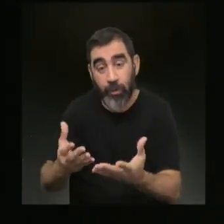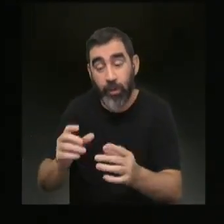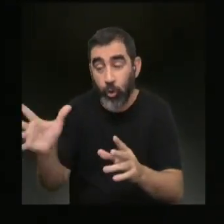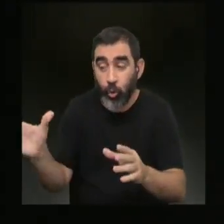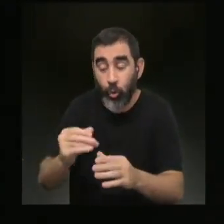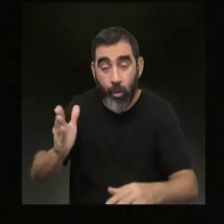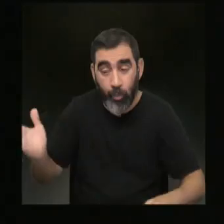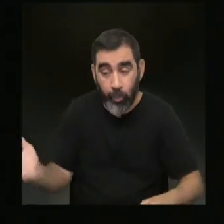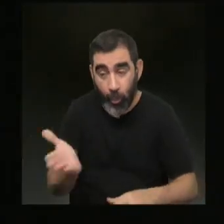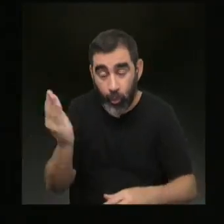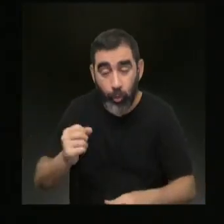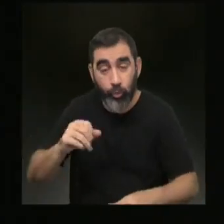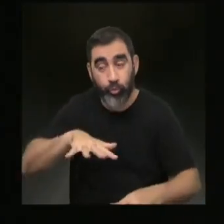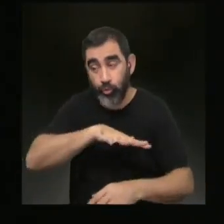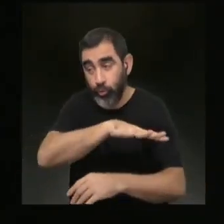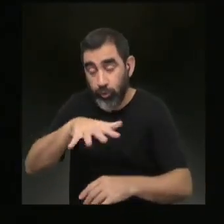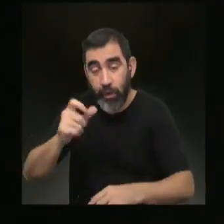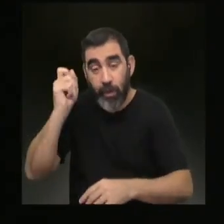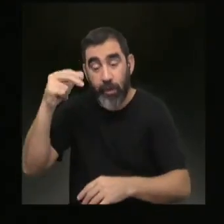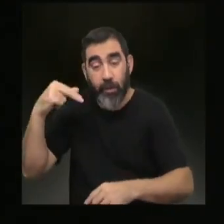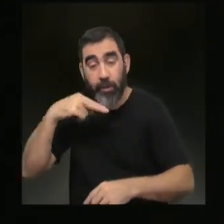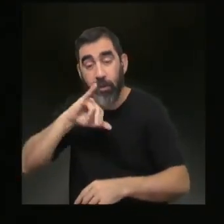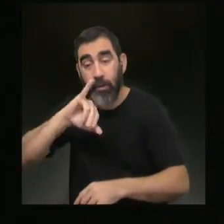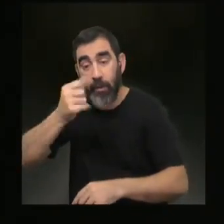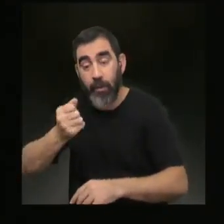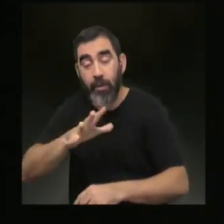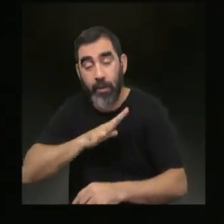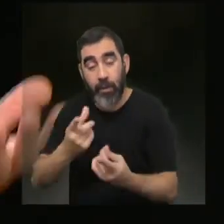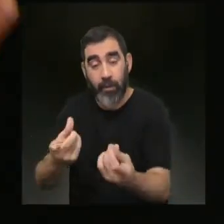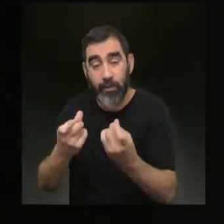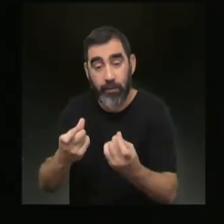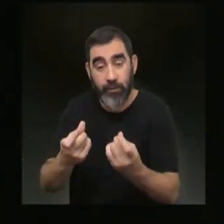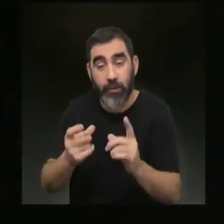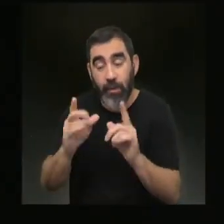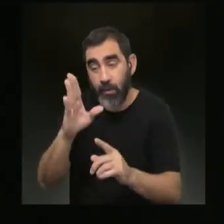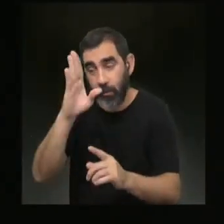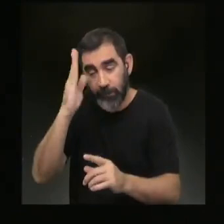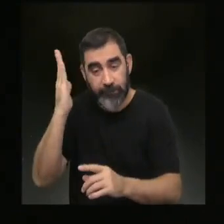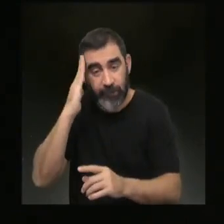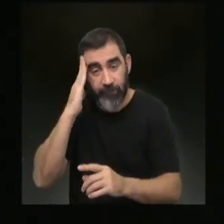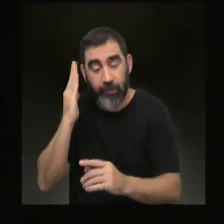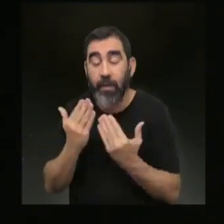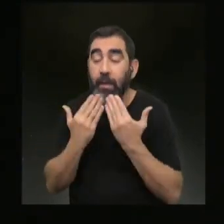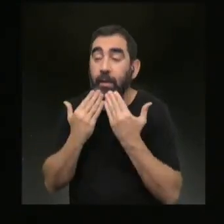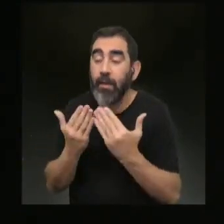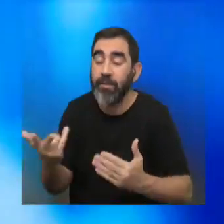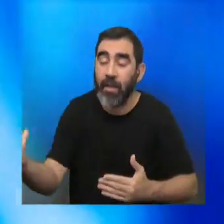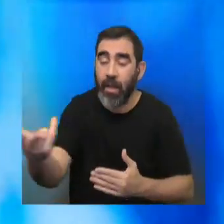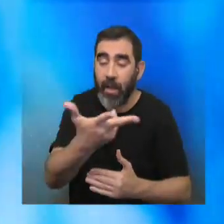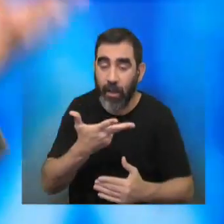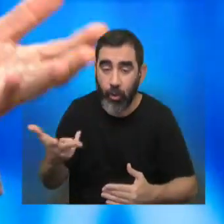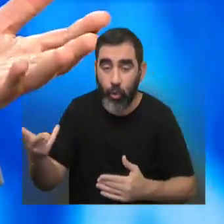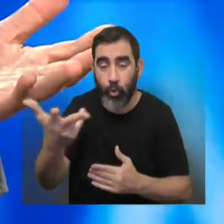la producción, sociales y demás, la inteligencia artificial aparece y tenemos que estar capacitados. Así que nada, agradecido